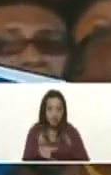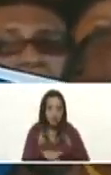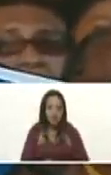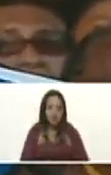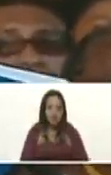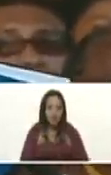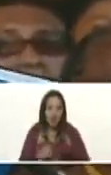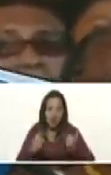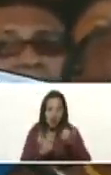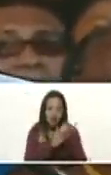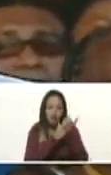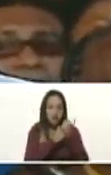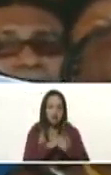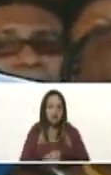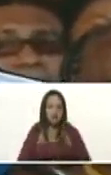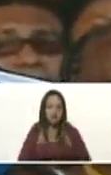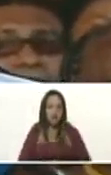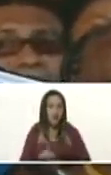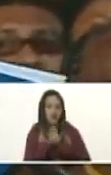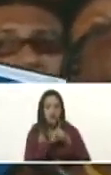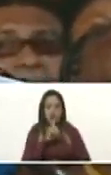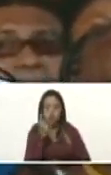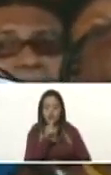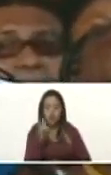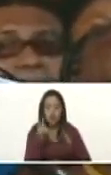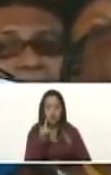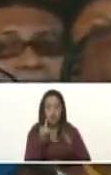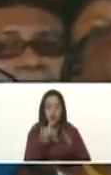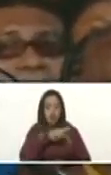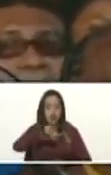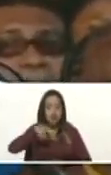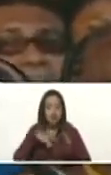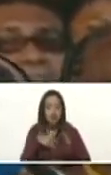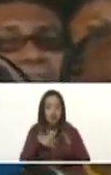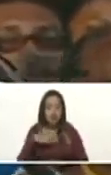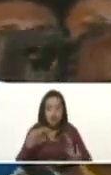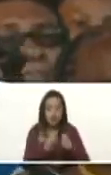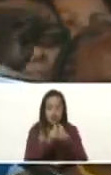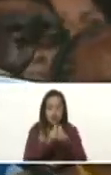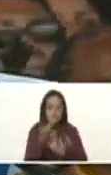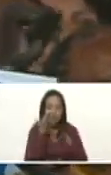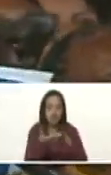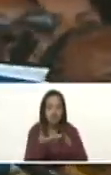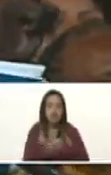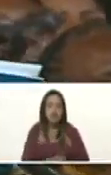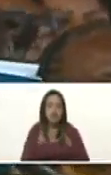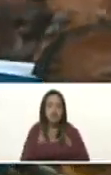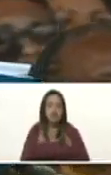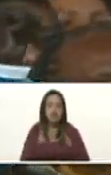los apoyamos. No están solos. Nosotros estamos con ustedes.